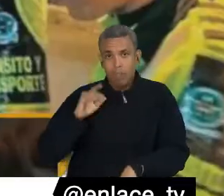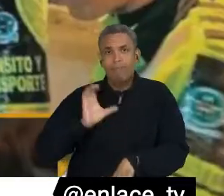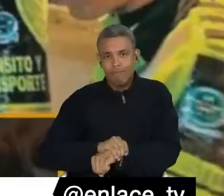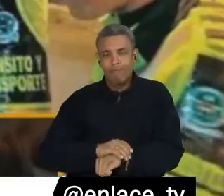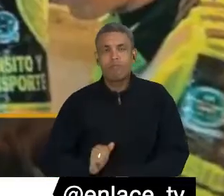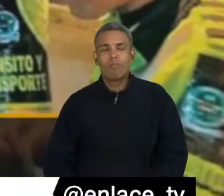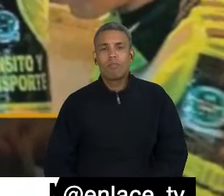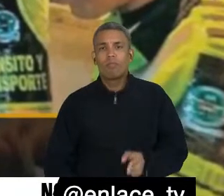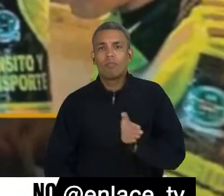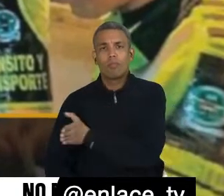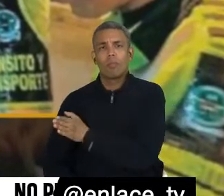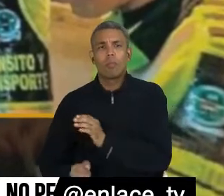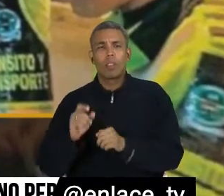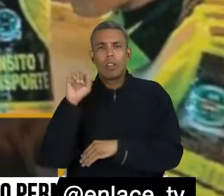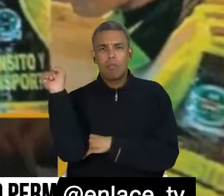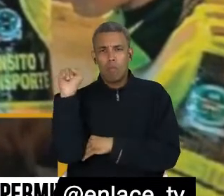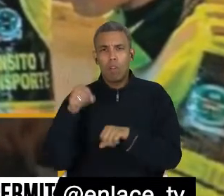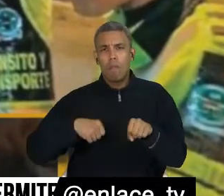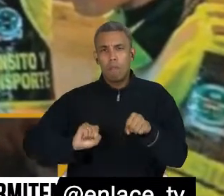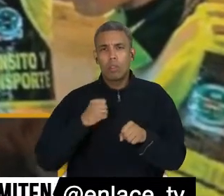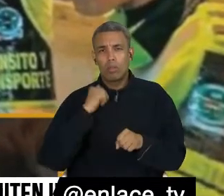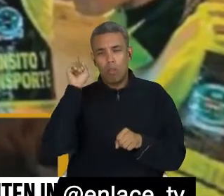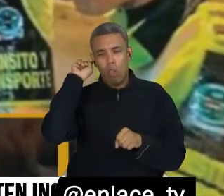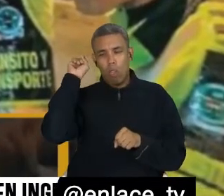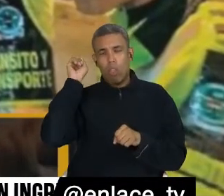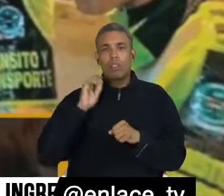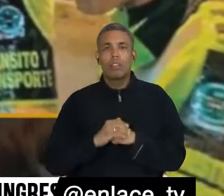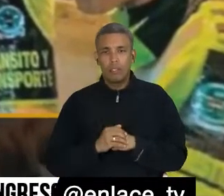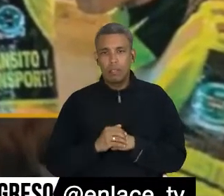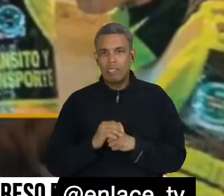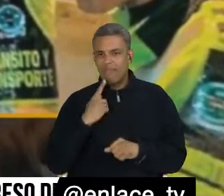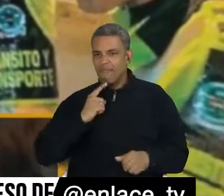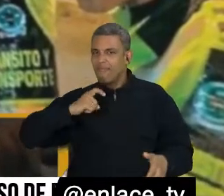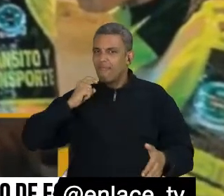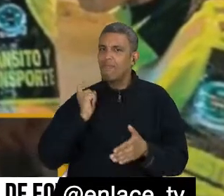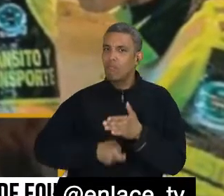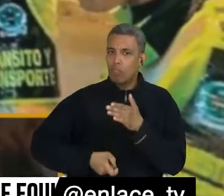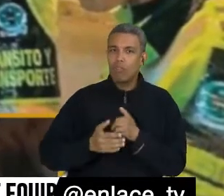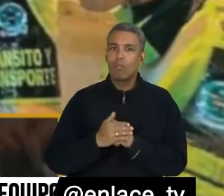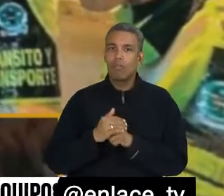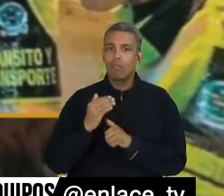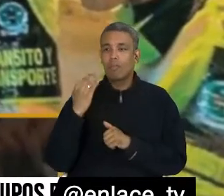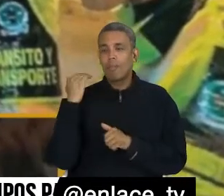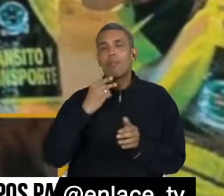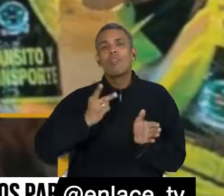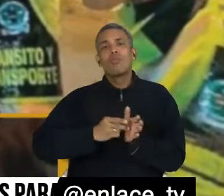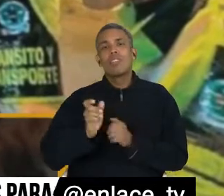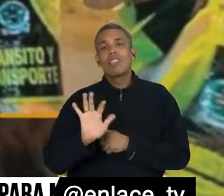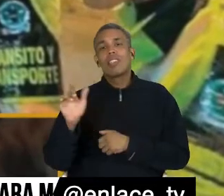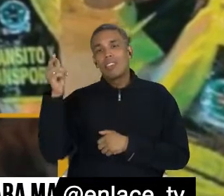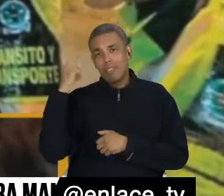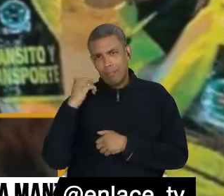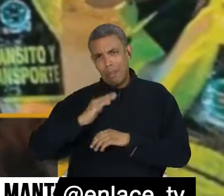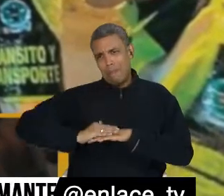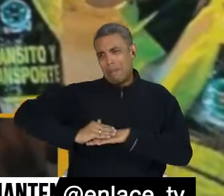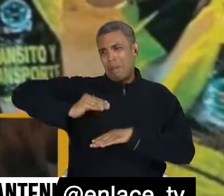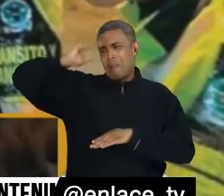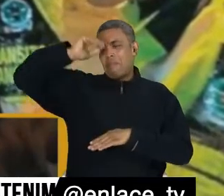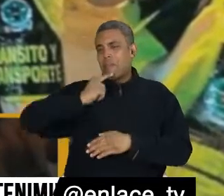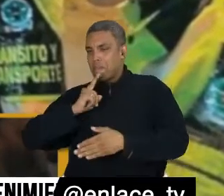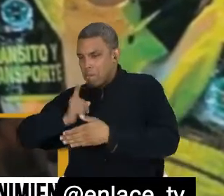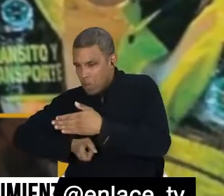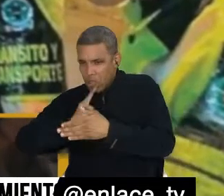Las sanciones a conductores ebrios en Florida Blanca se redujeron hasta en un 73%. En el año 2015, las autoridades impusieron